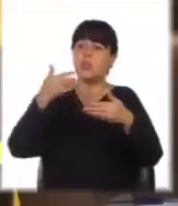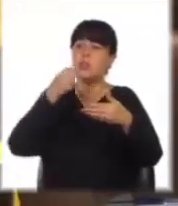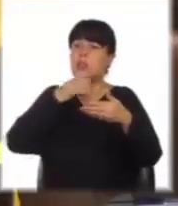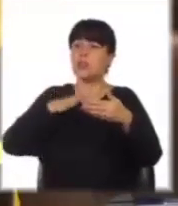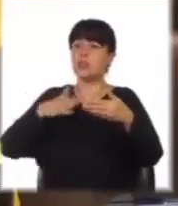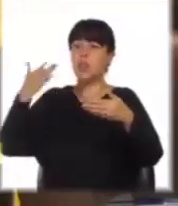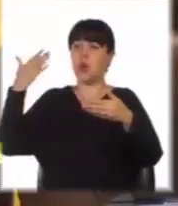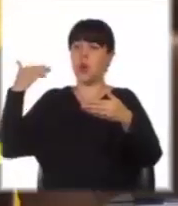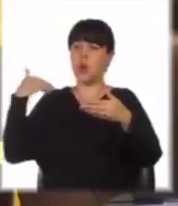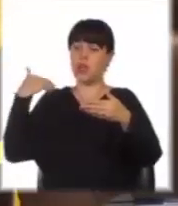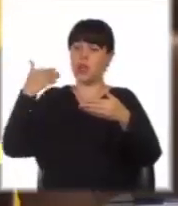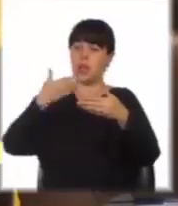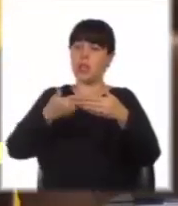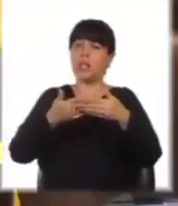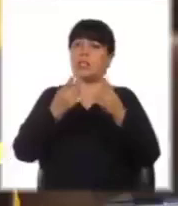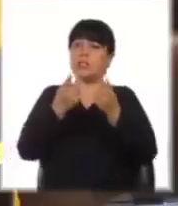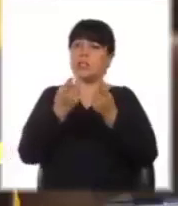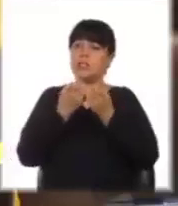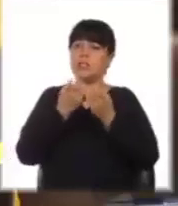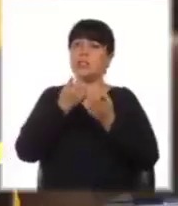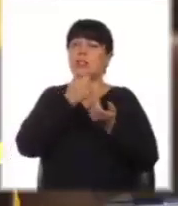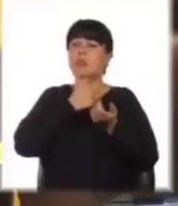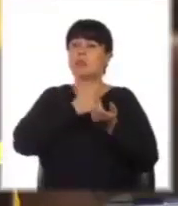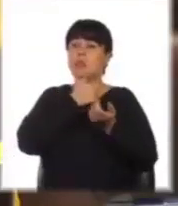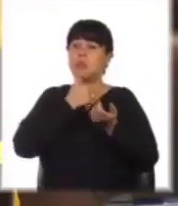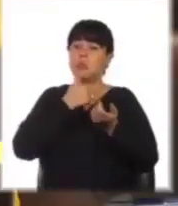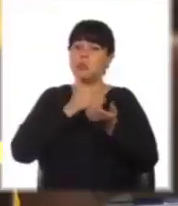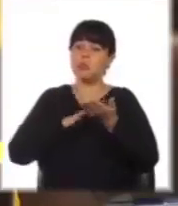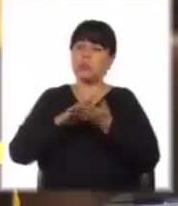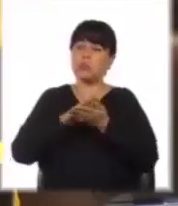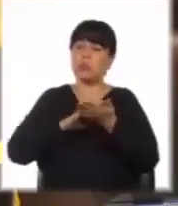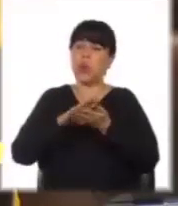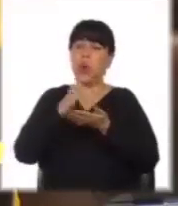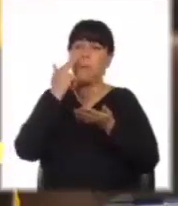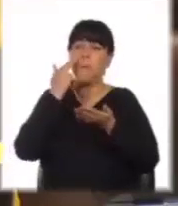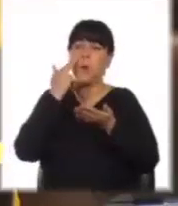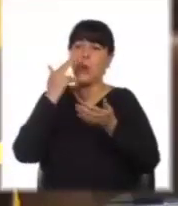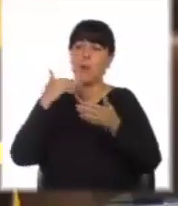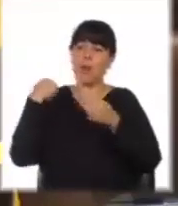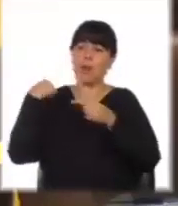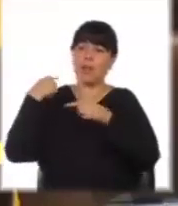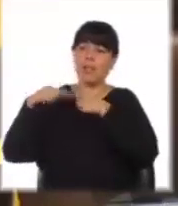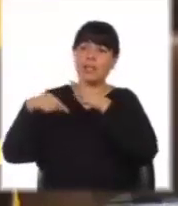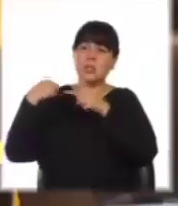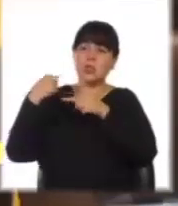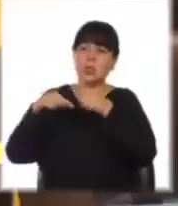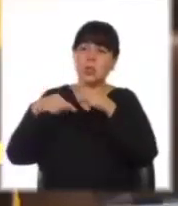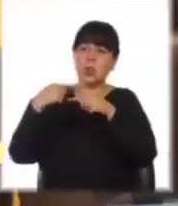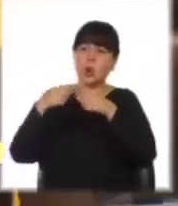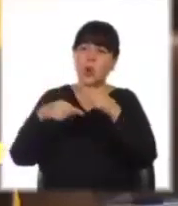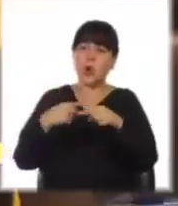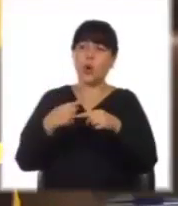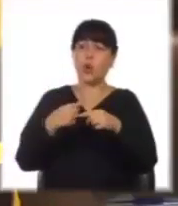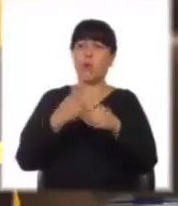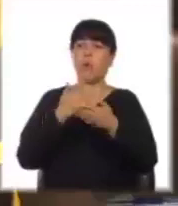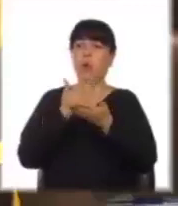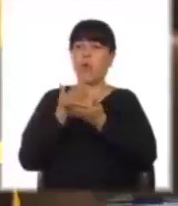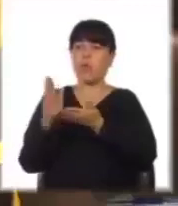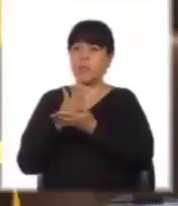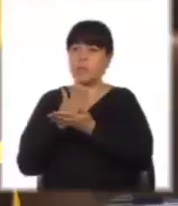que necesita resolver los grandes problemas que acarrean generación tras generación por la segregación,